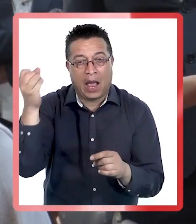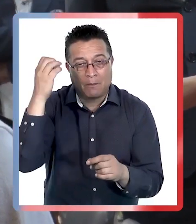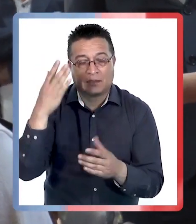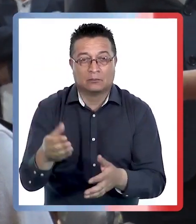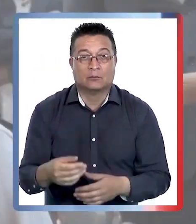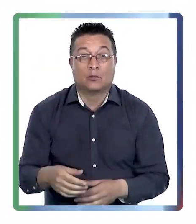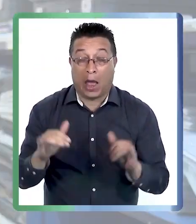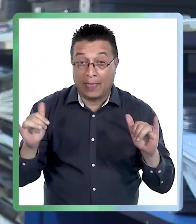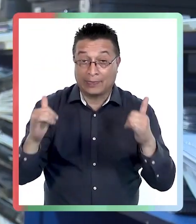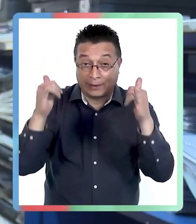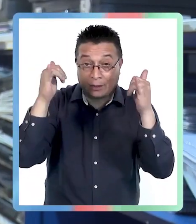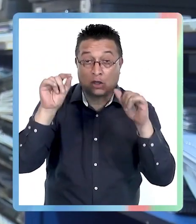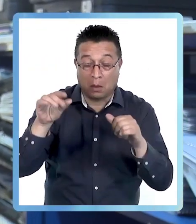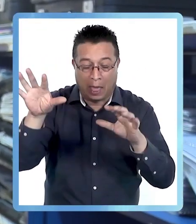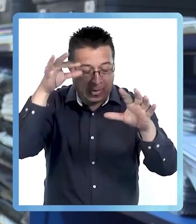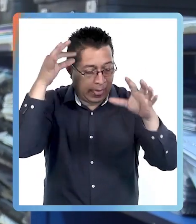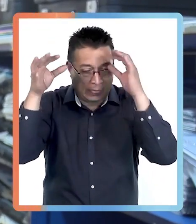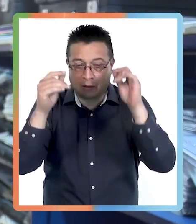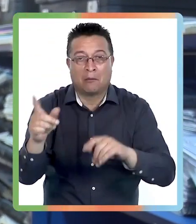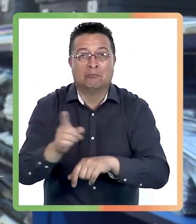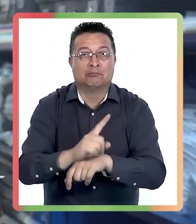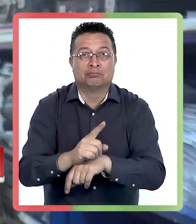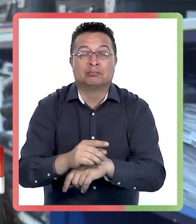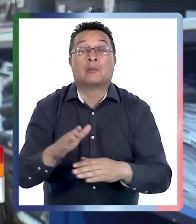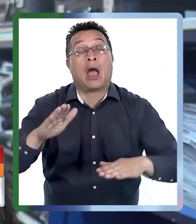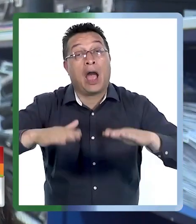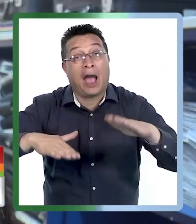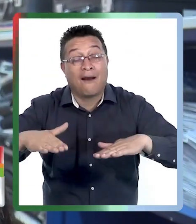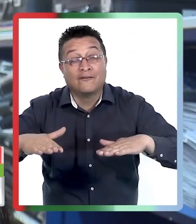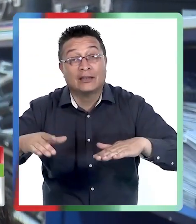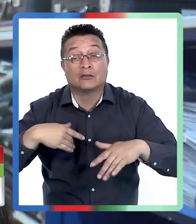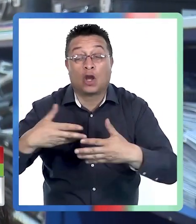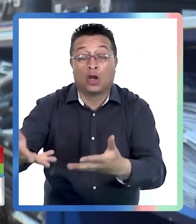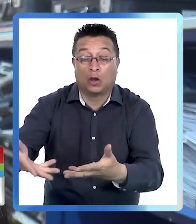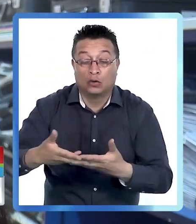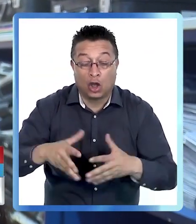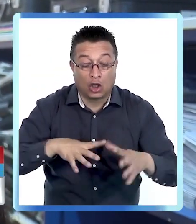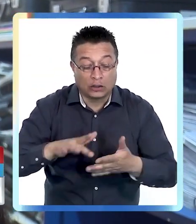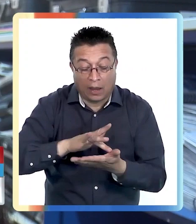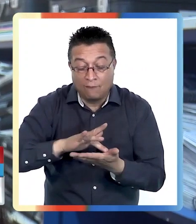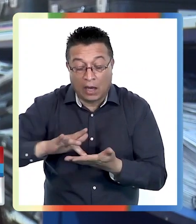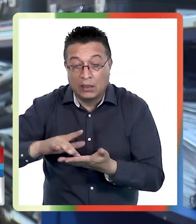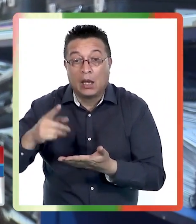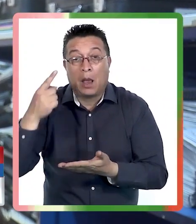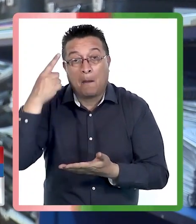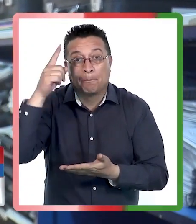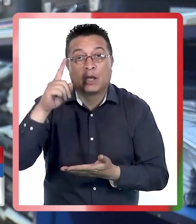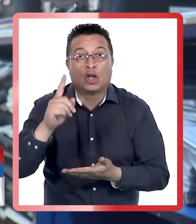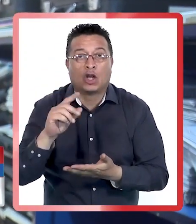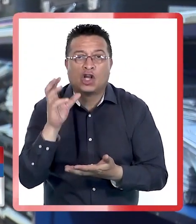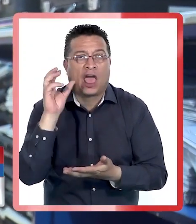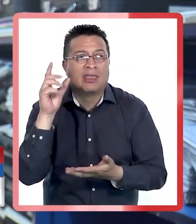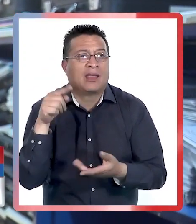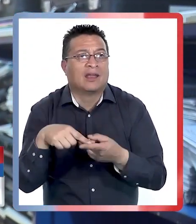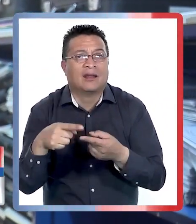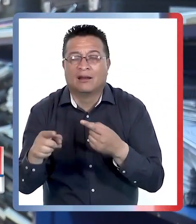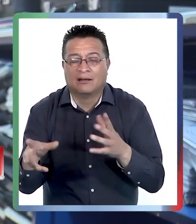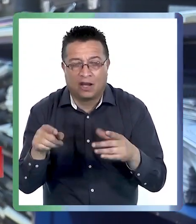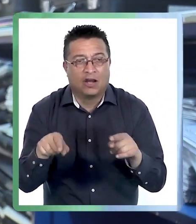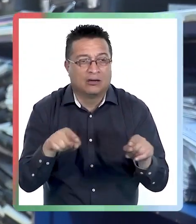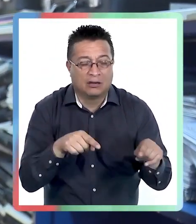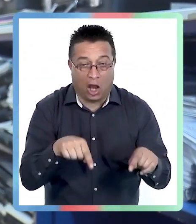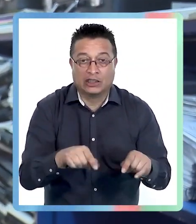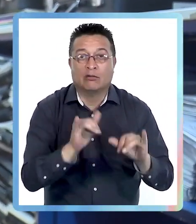aprender Y además se entiende bastante Es que a veces no han dado cosas con braille pero no se entiende